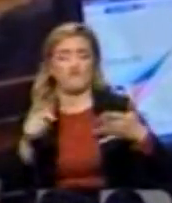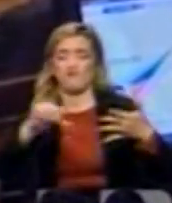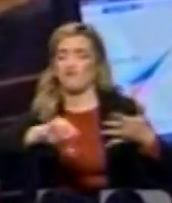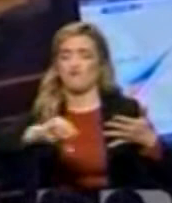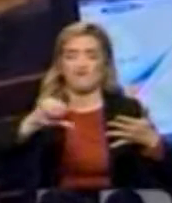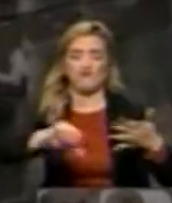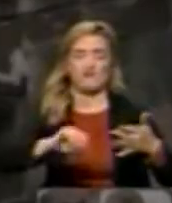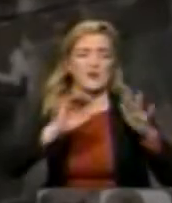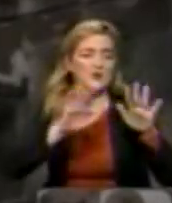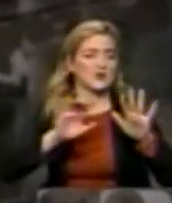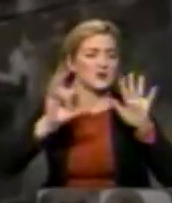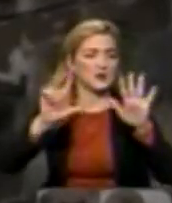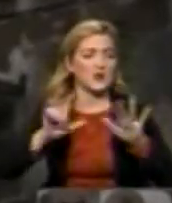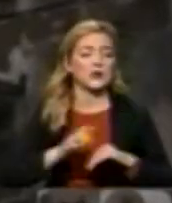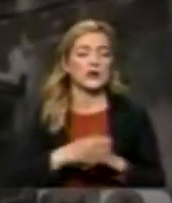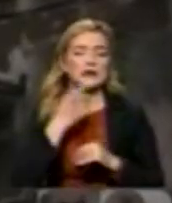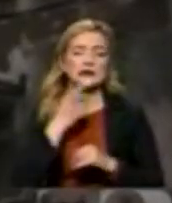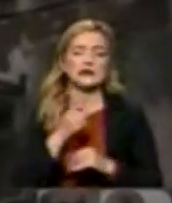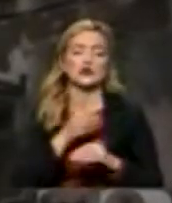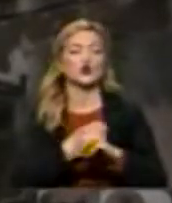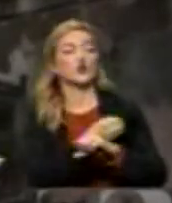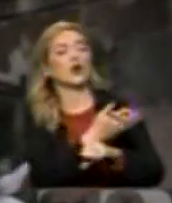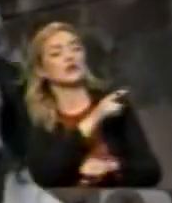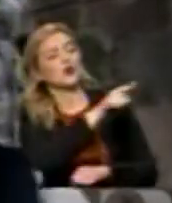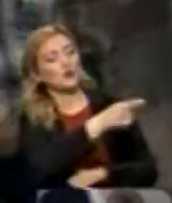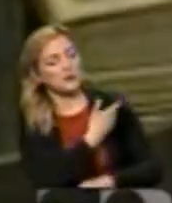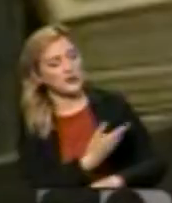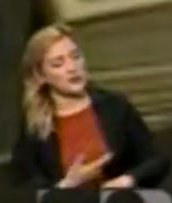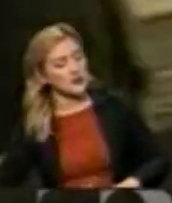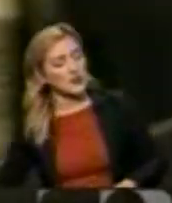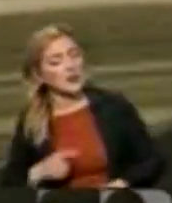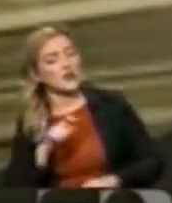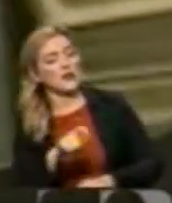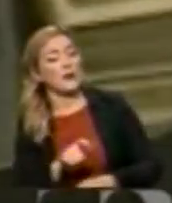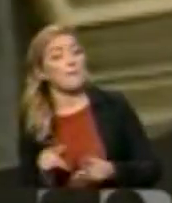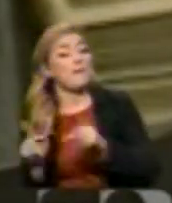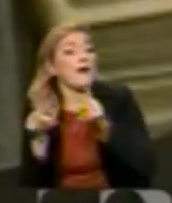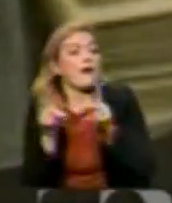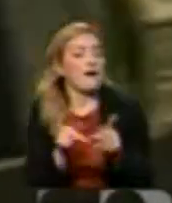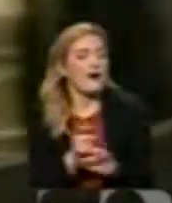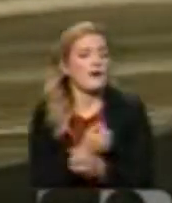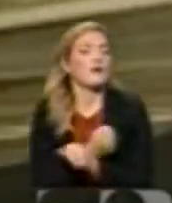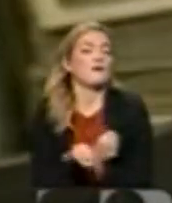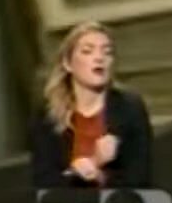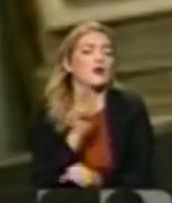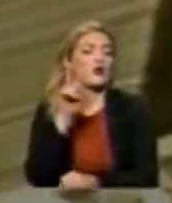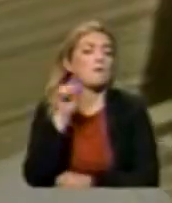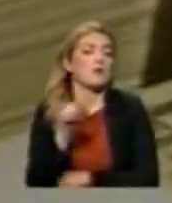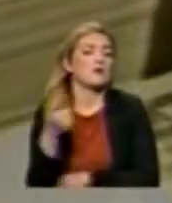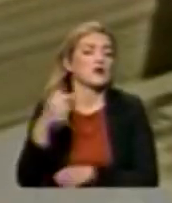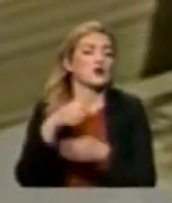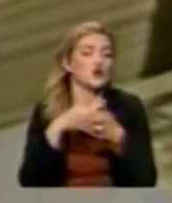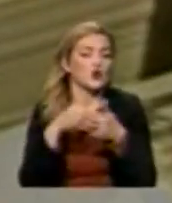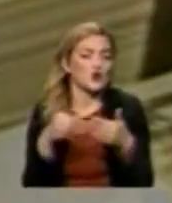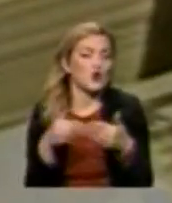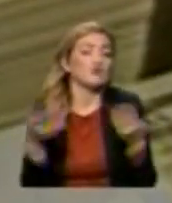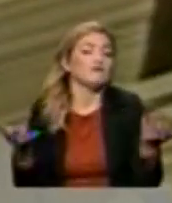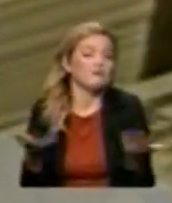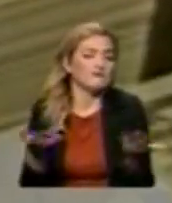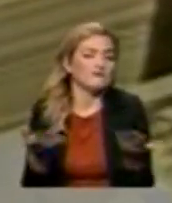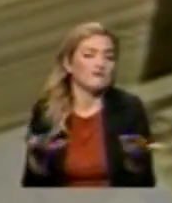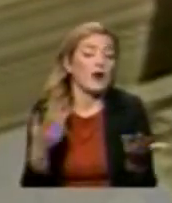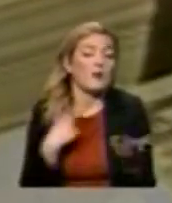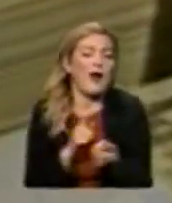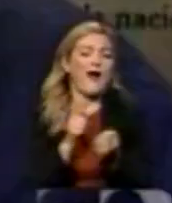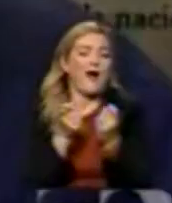al Ejecutivo establecer un plan de contingencia en el caso de los cerca de 2,000 millones de dólares que se espera por la